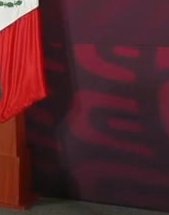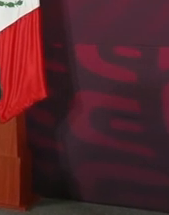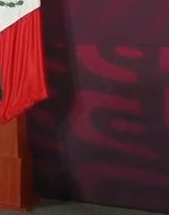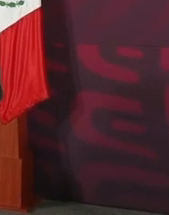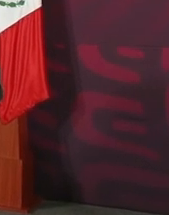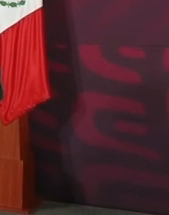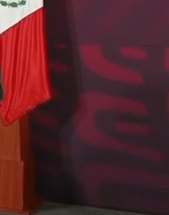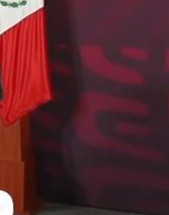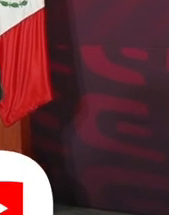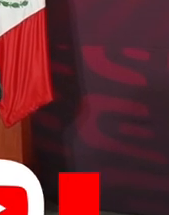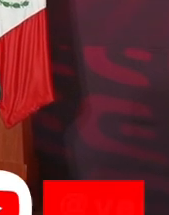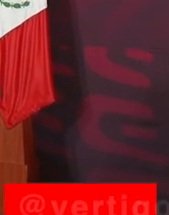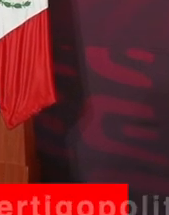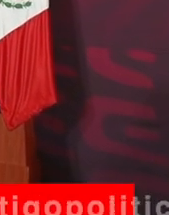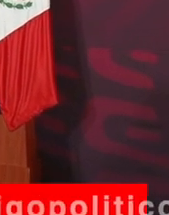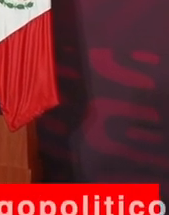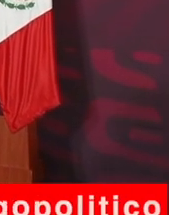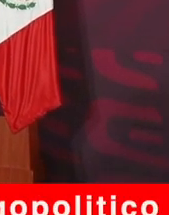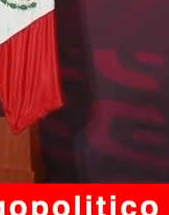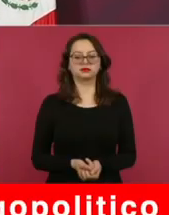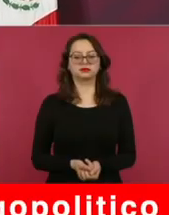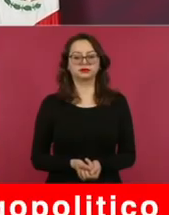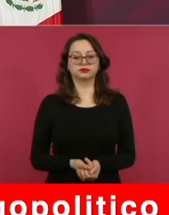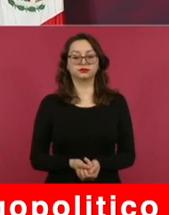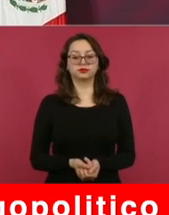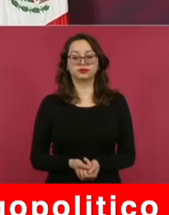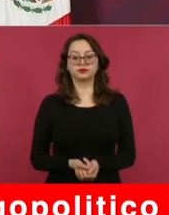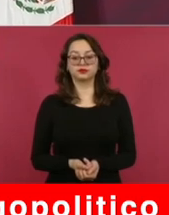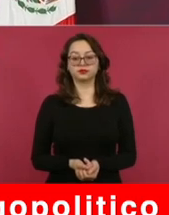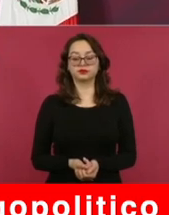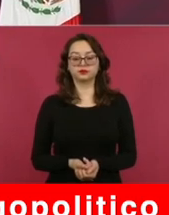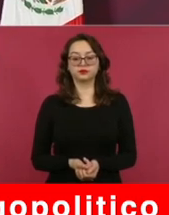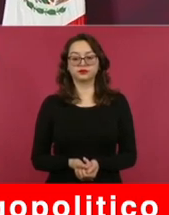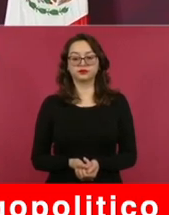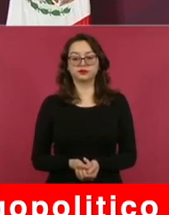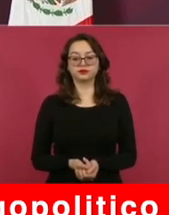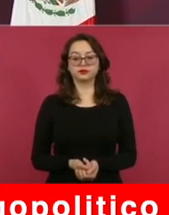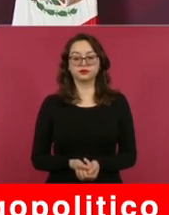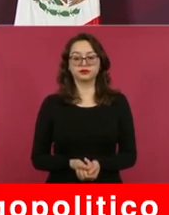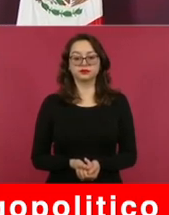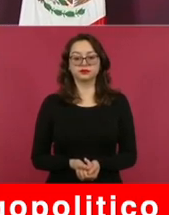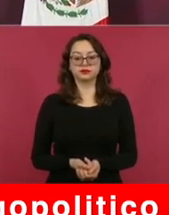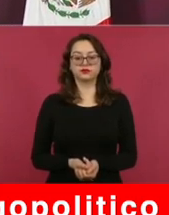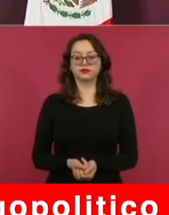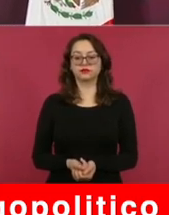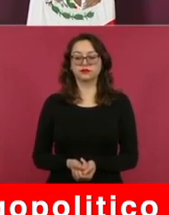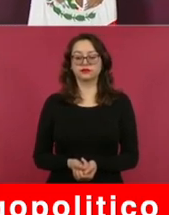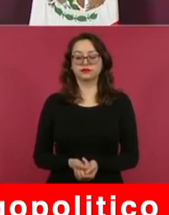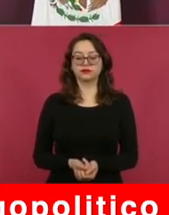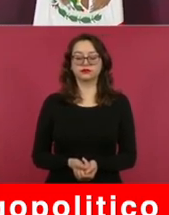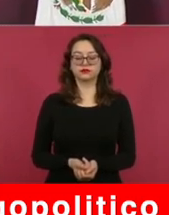El gobierno del presidente López Obrador presenta un plan de reconstrucción para Acapulco por 61.313 millones de pesos.